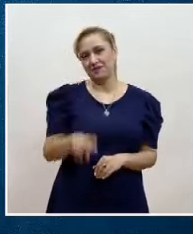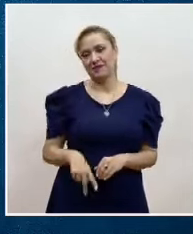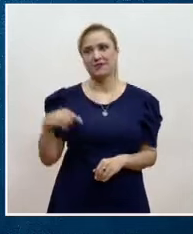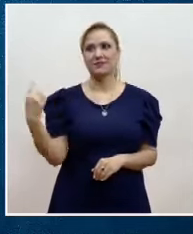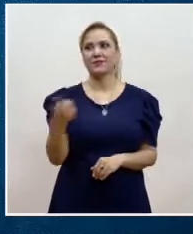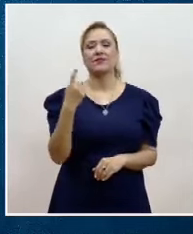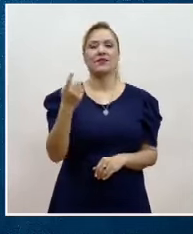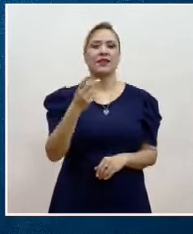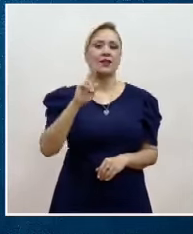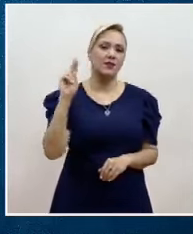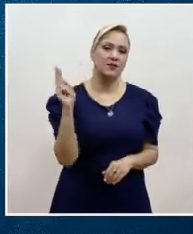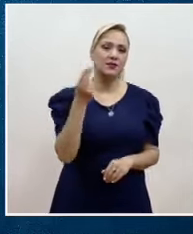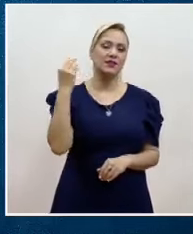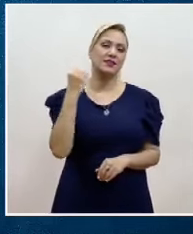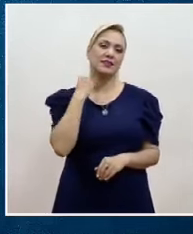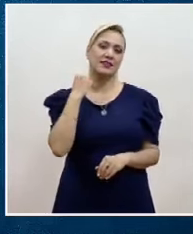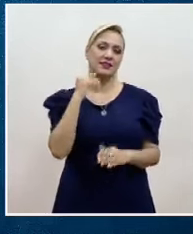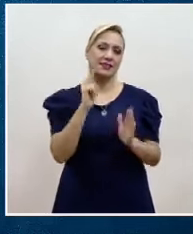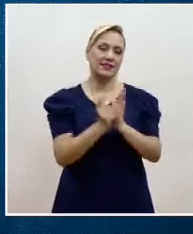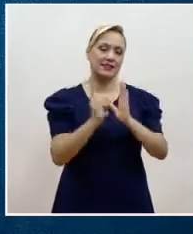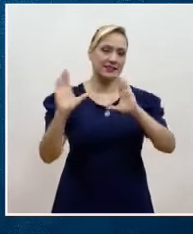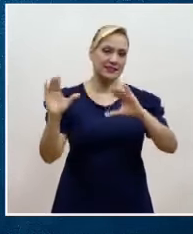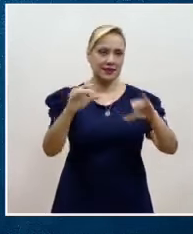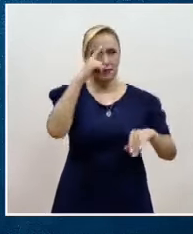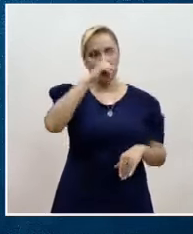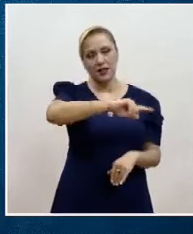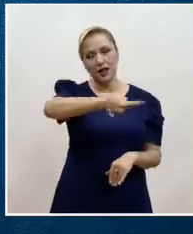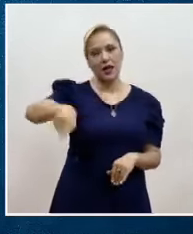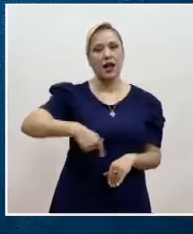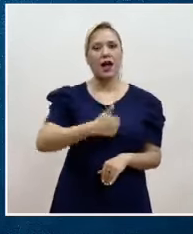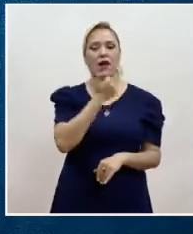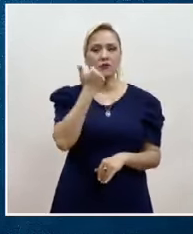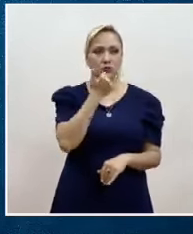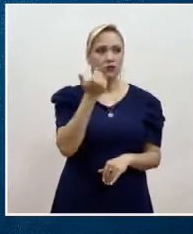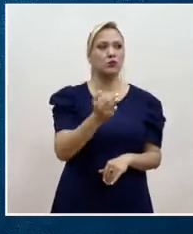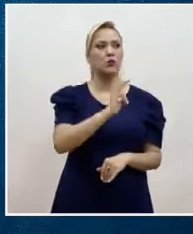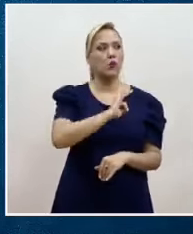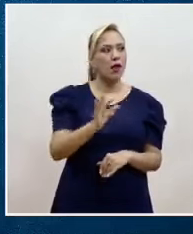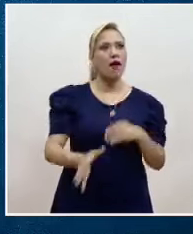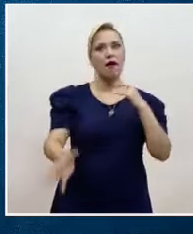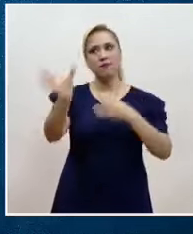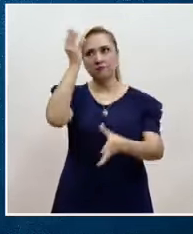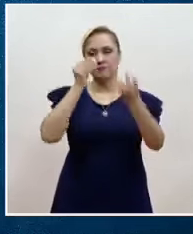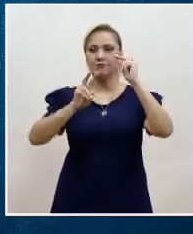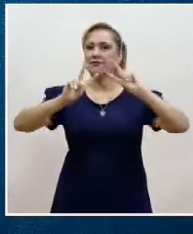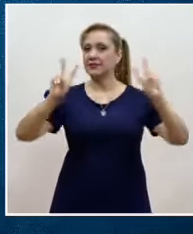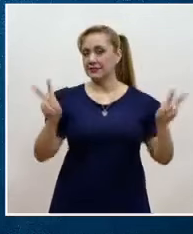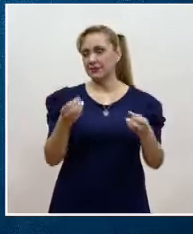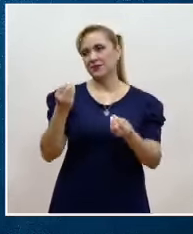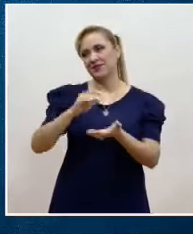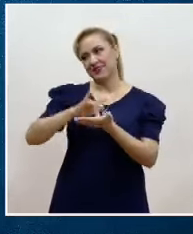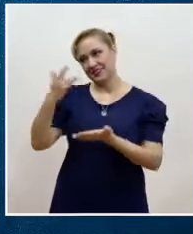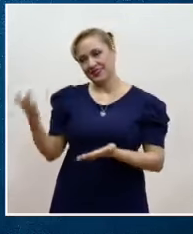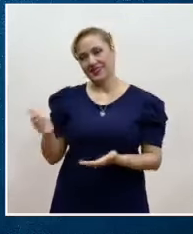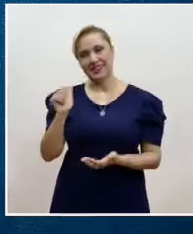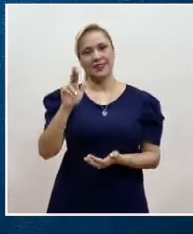escuelas de derecho para lograr que los estudiantes y las estudiantes se vinculen con estos temas. Muchas gracias,